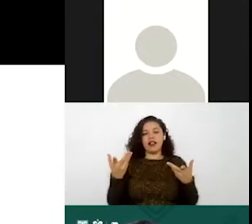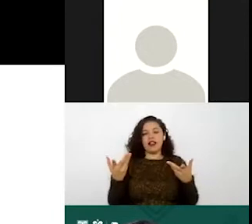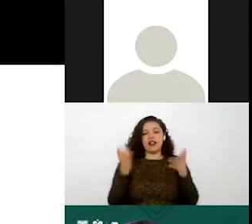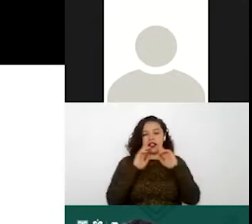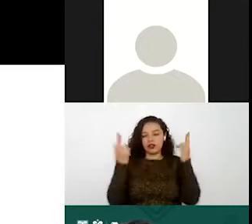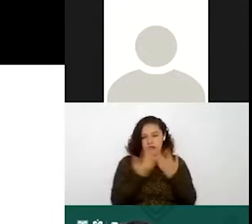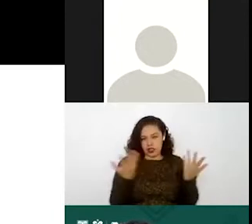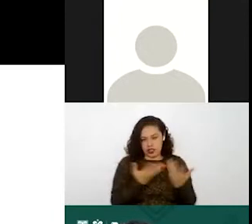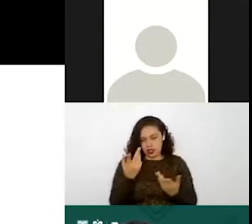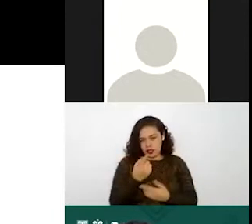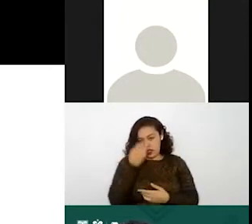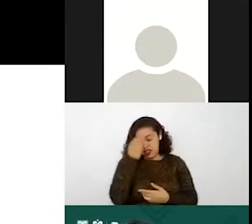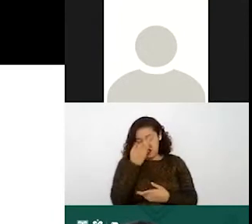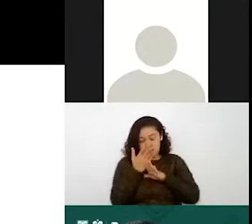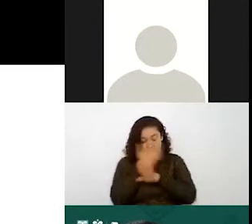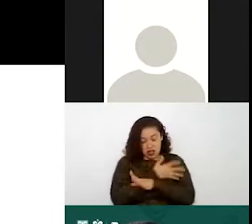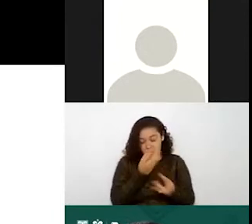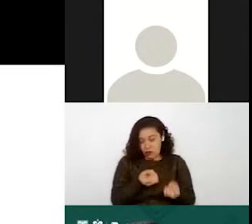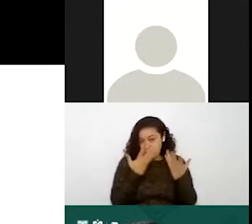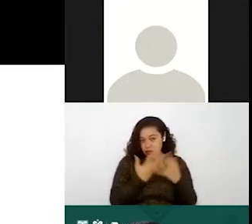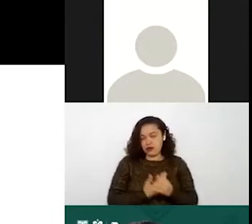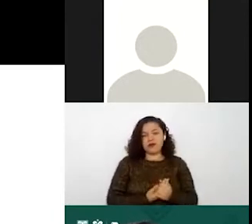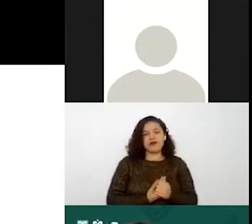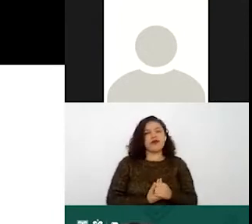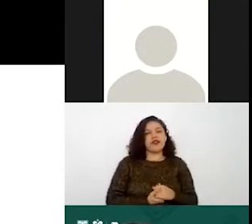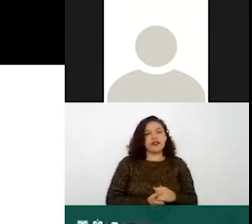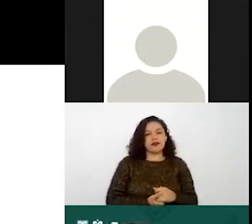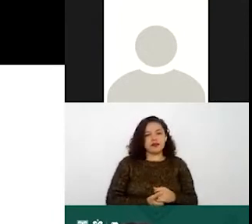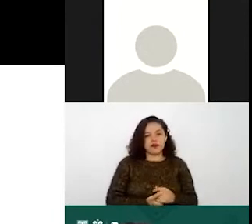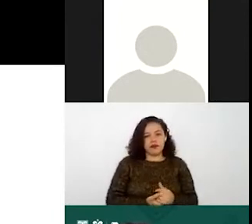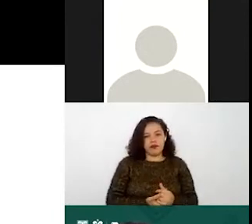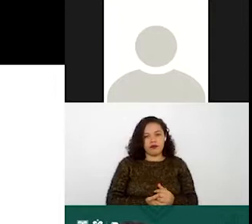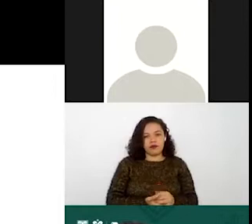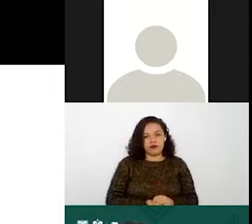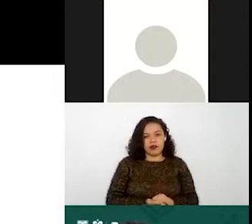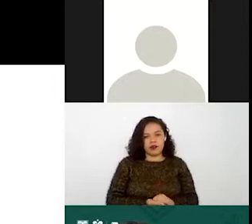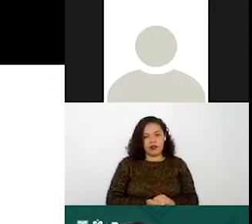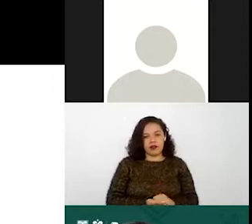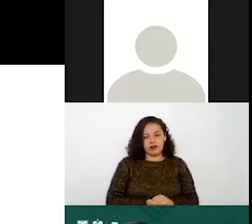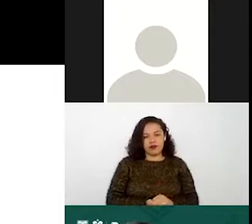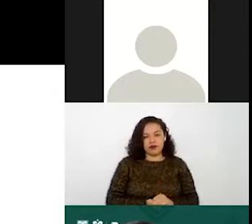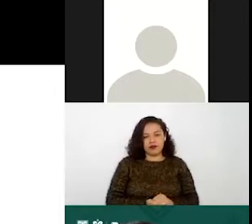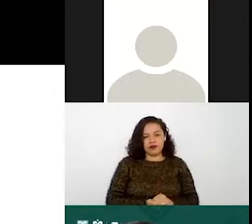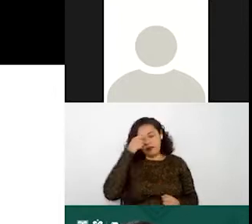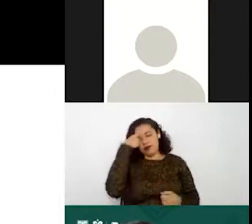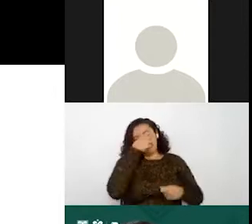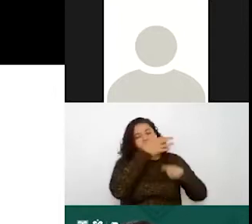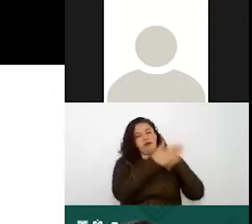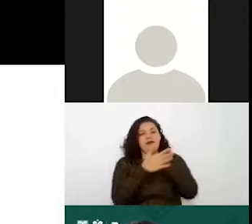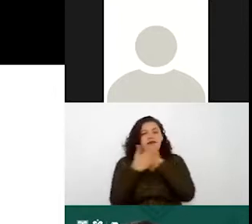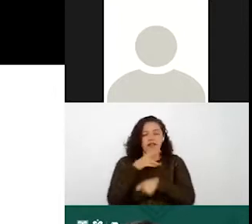con qué tiempo de anticipación en su caso el lugar este ese bueno en la convocatoria se deberá